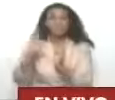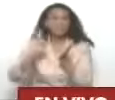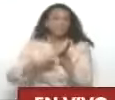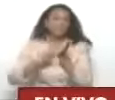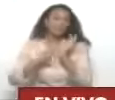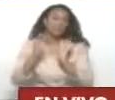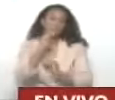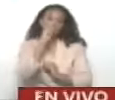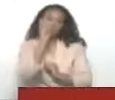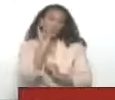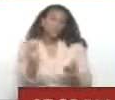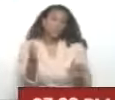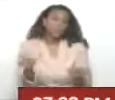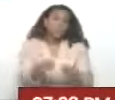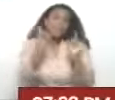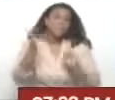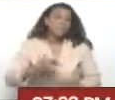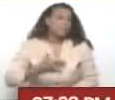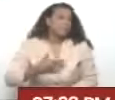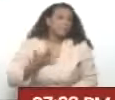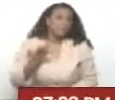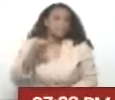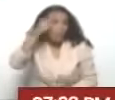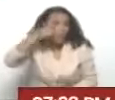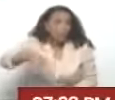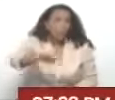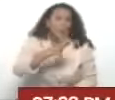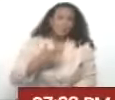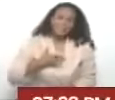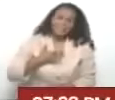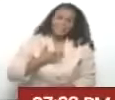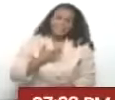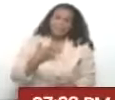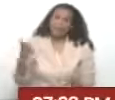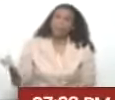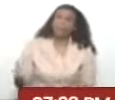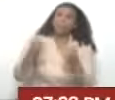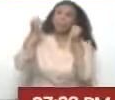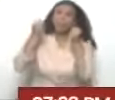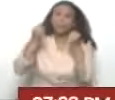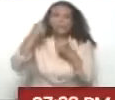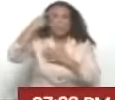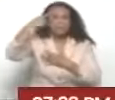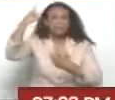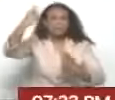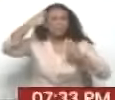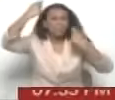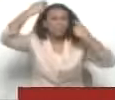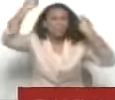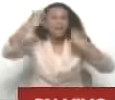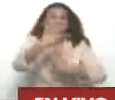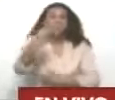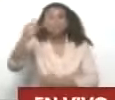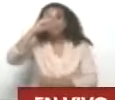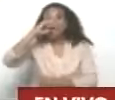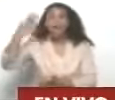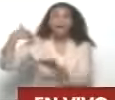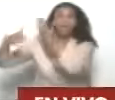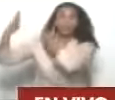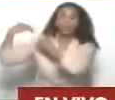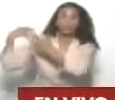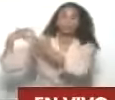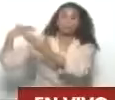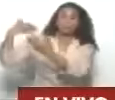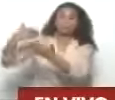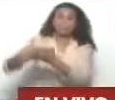solo sentimiento. Cuando el pueblo rescató la consigna histórica de hace 30 años.